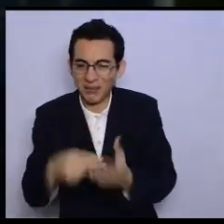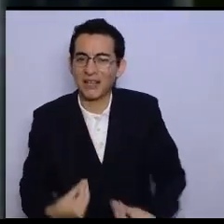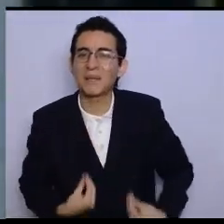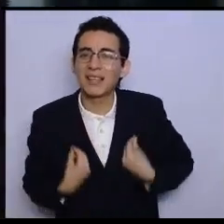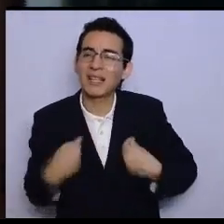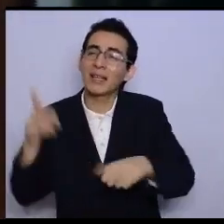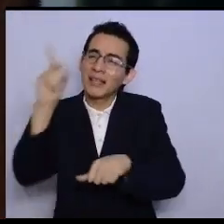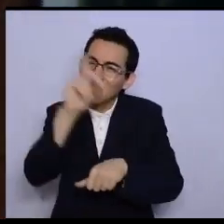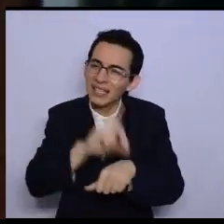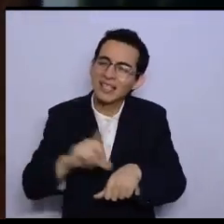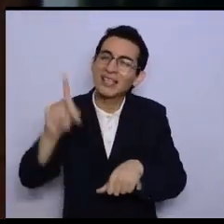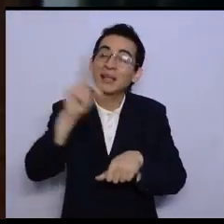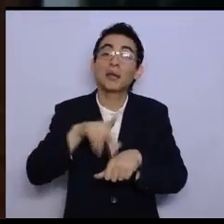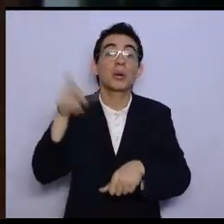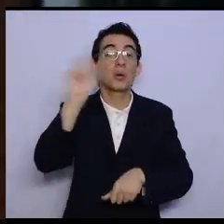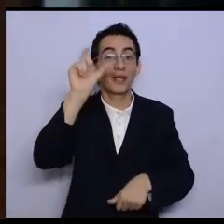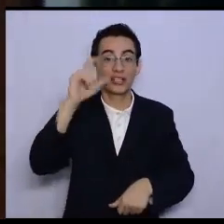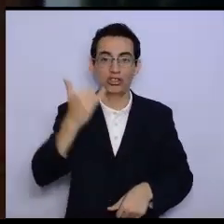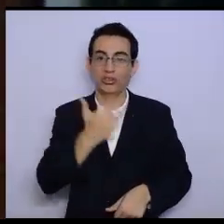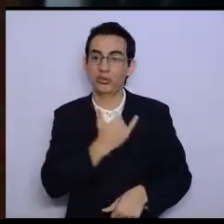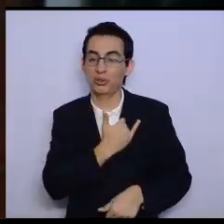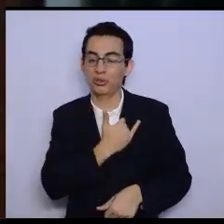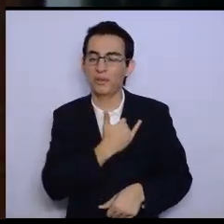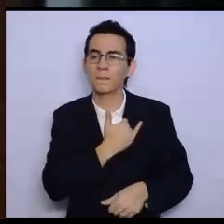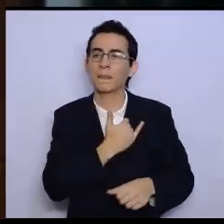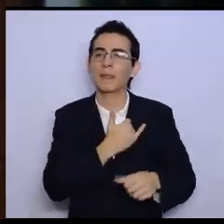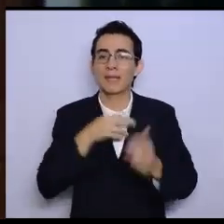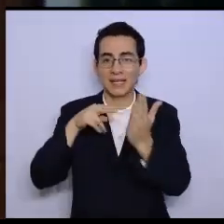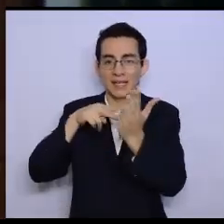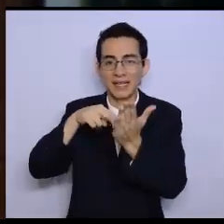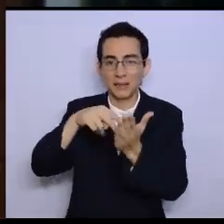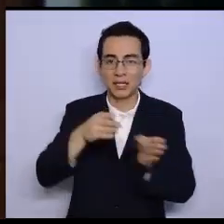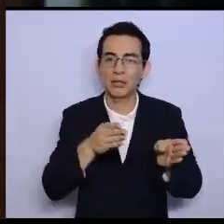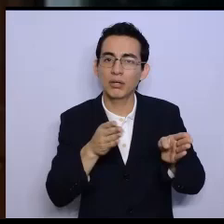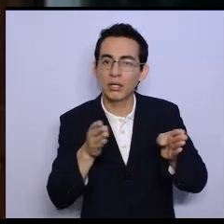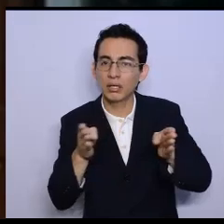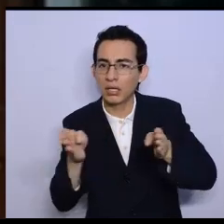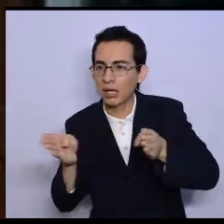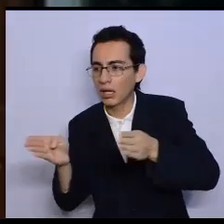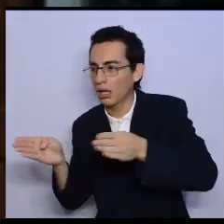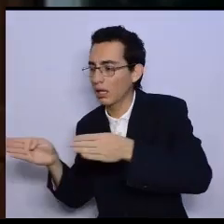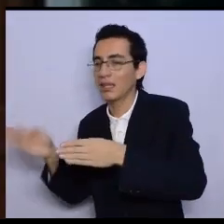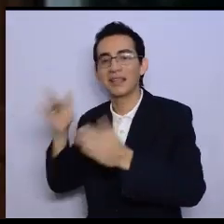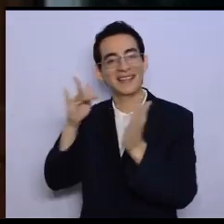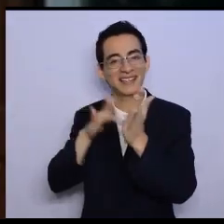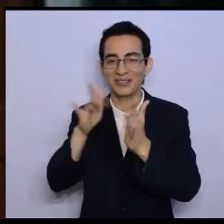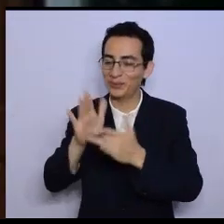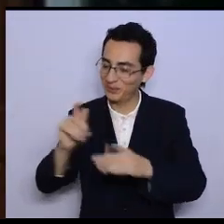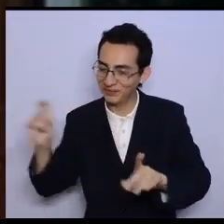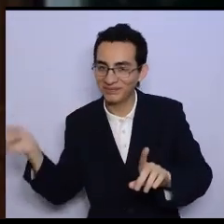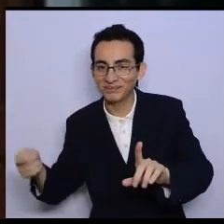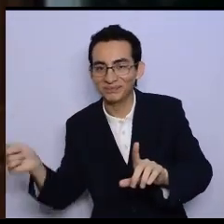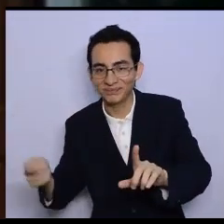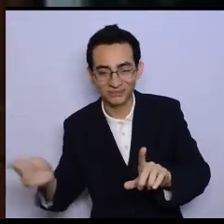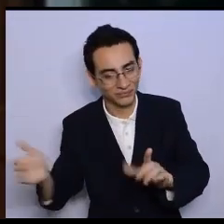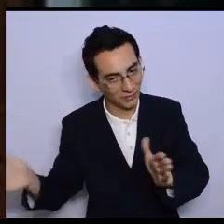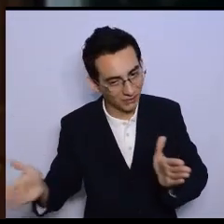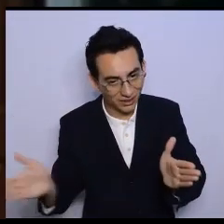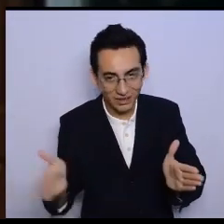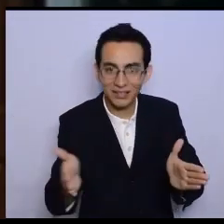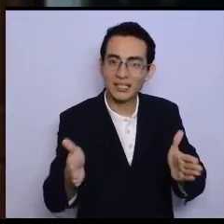yo me estoy desviando, Él siempre me va a corregir y me va a meter a sus sendas. Aunque esas